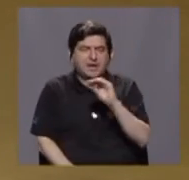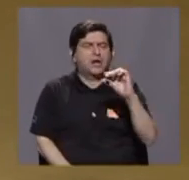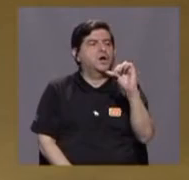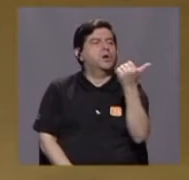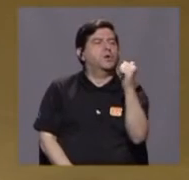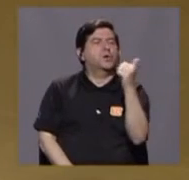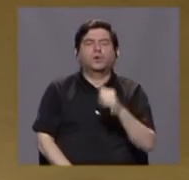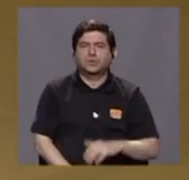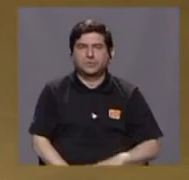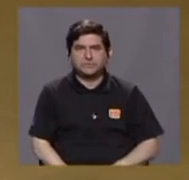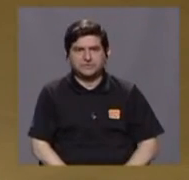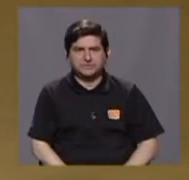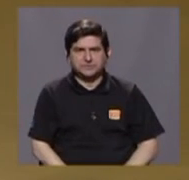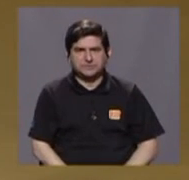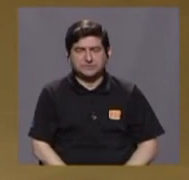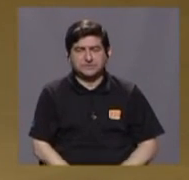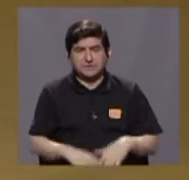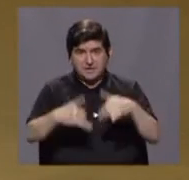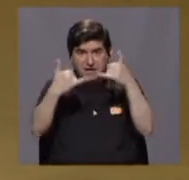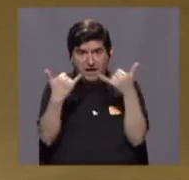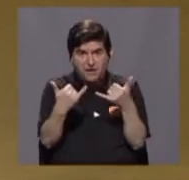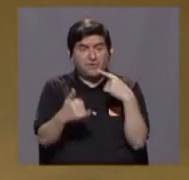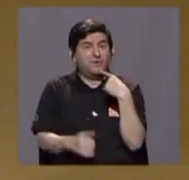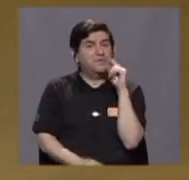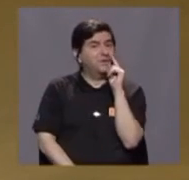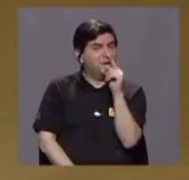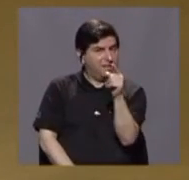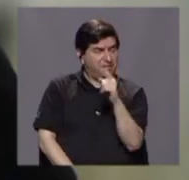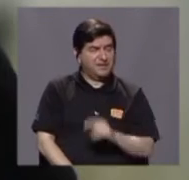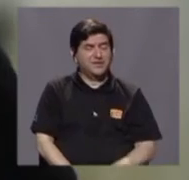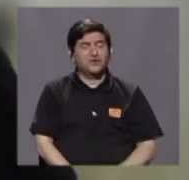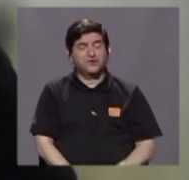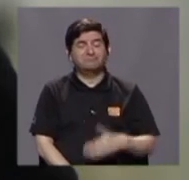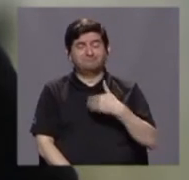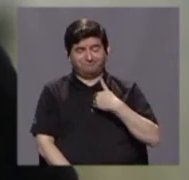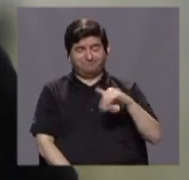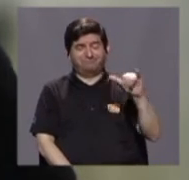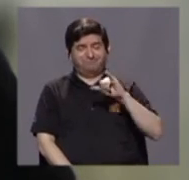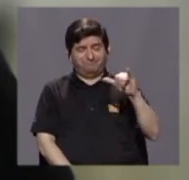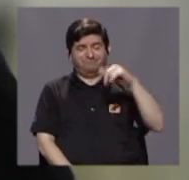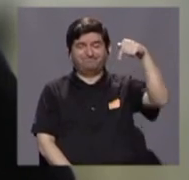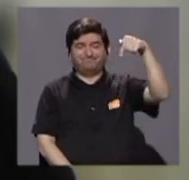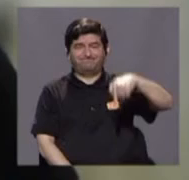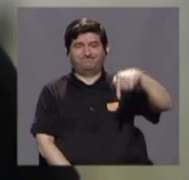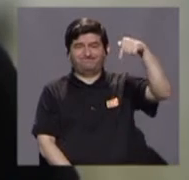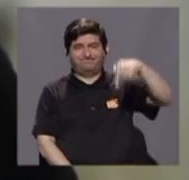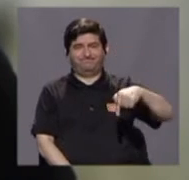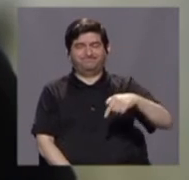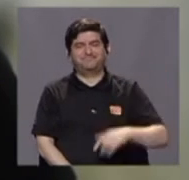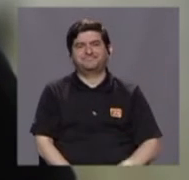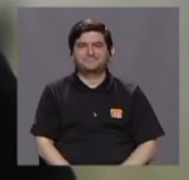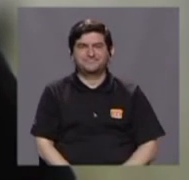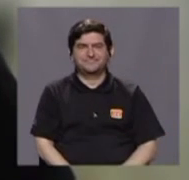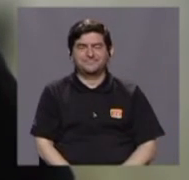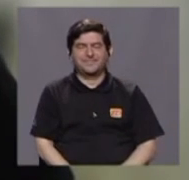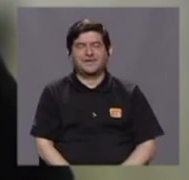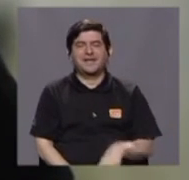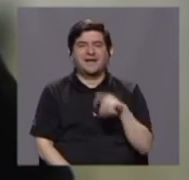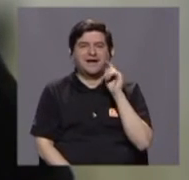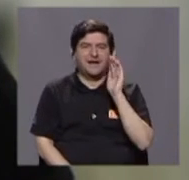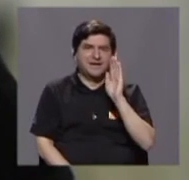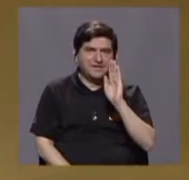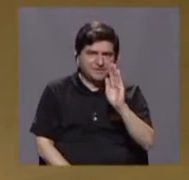demás que estás enumerando, pues los tenemos nosotros y les